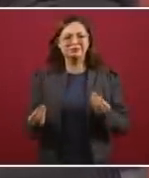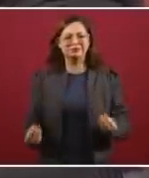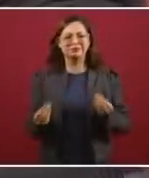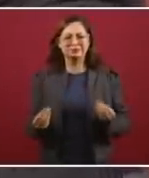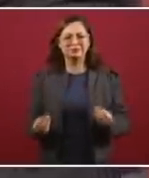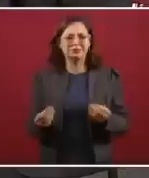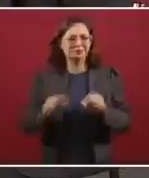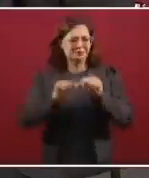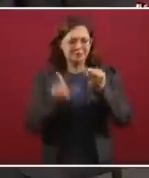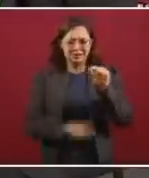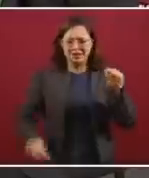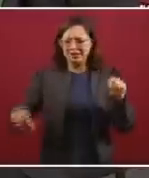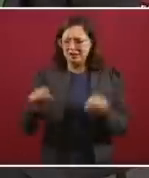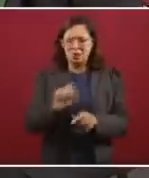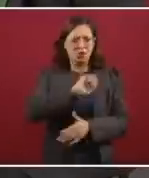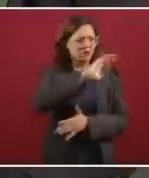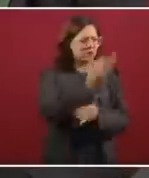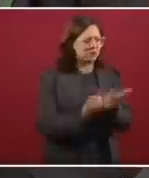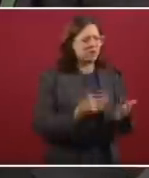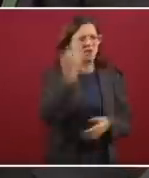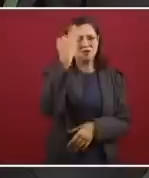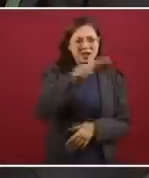en el país.